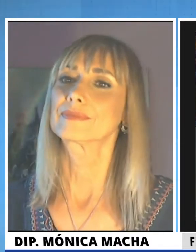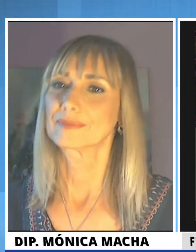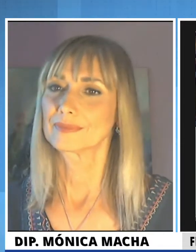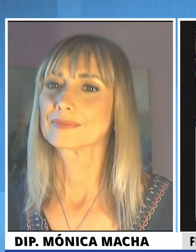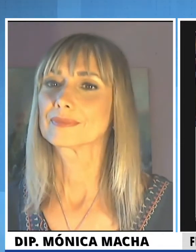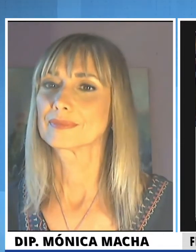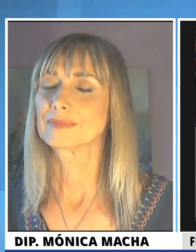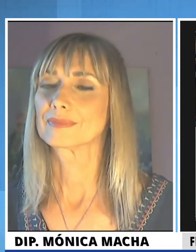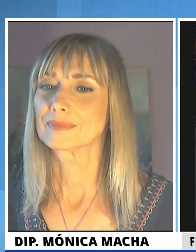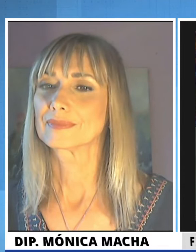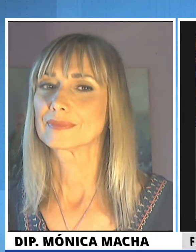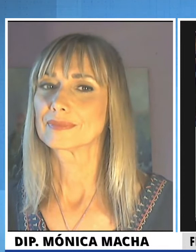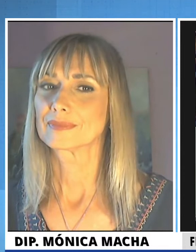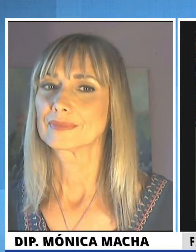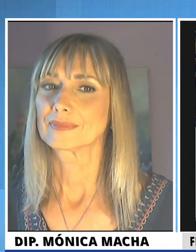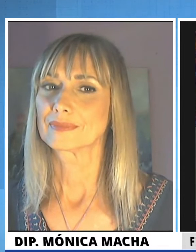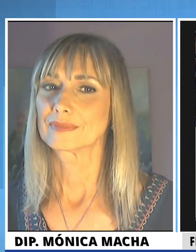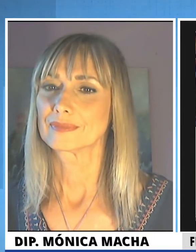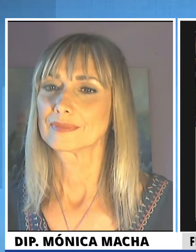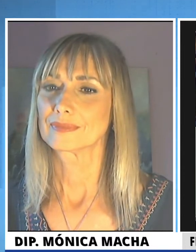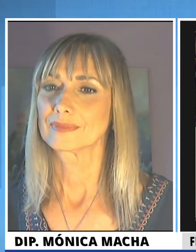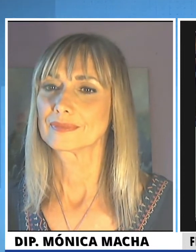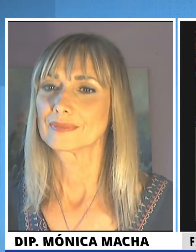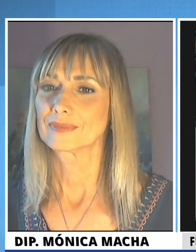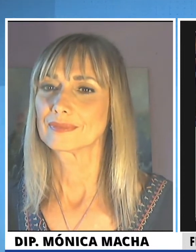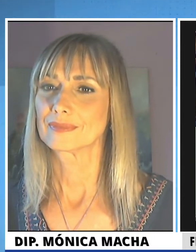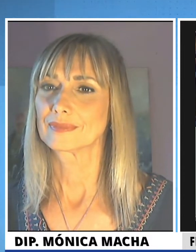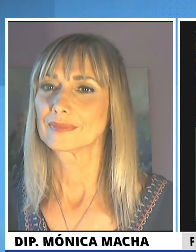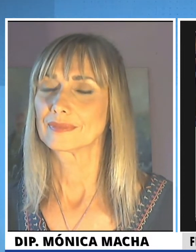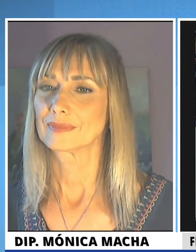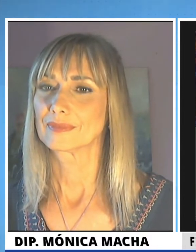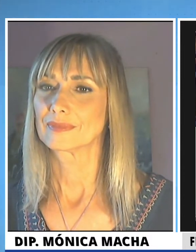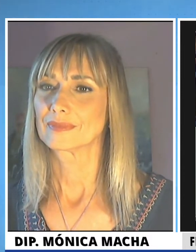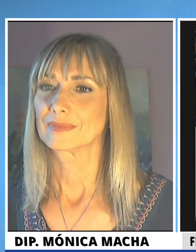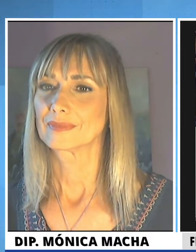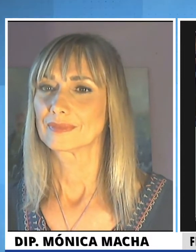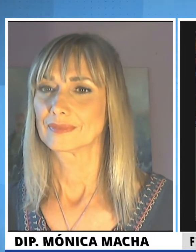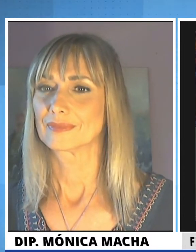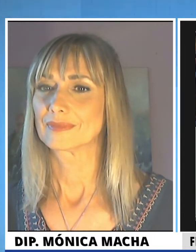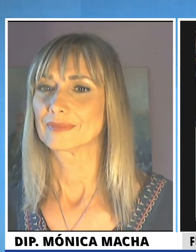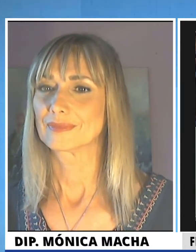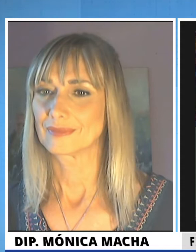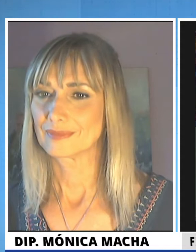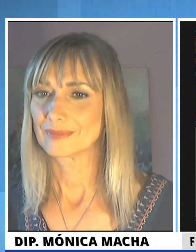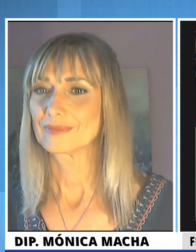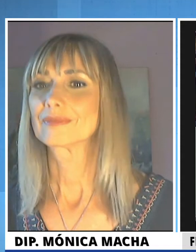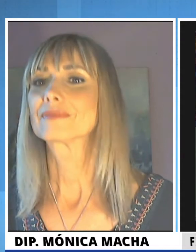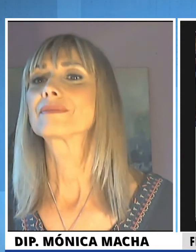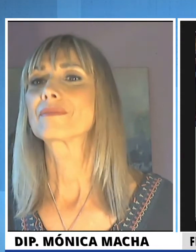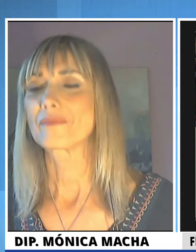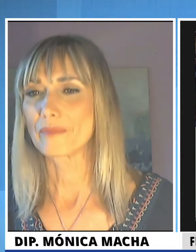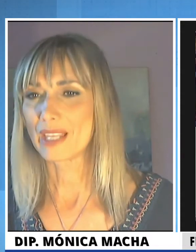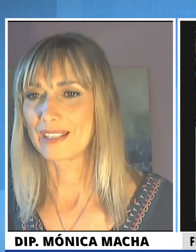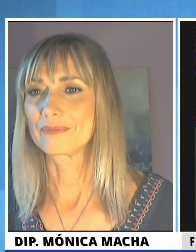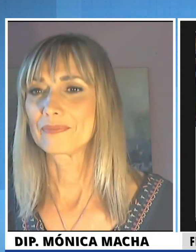por eso me parece también interesante esa posición, el territorio, la eficacia de lo que hacemos, para qué